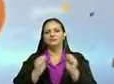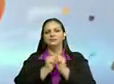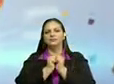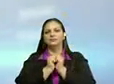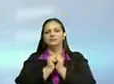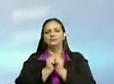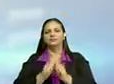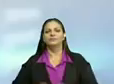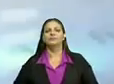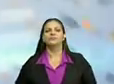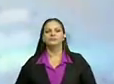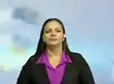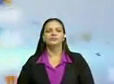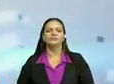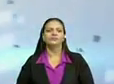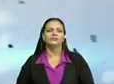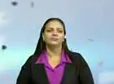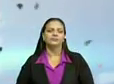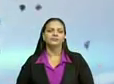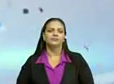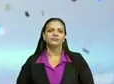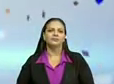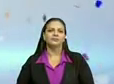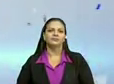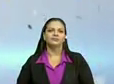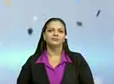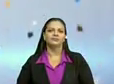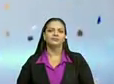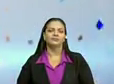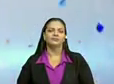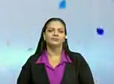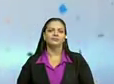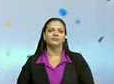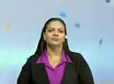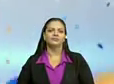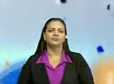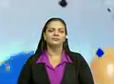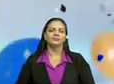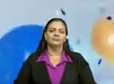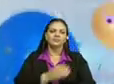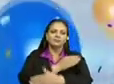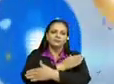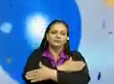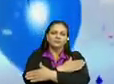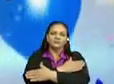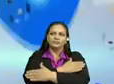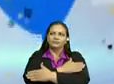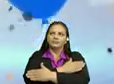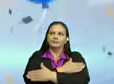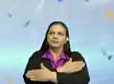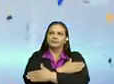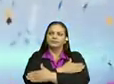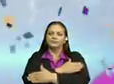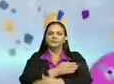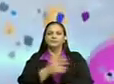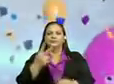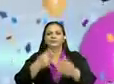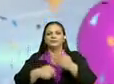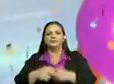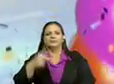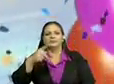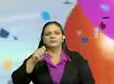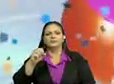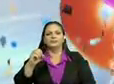es. Ahí está doña Silvia Campos de Merino. Felicitaciones de parte de todos sus hijos, de Paola,